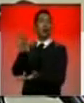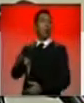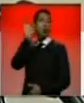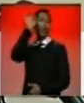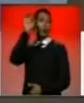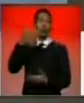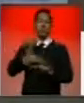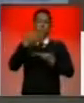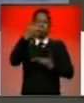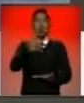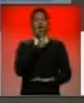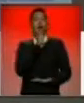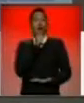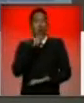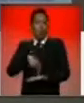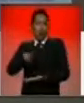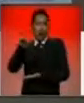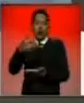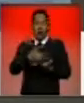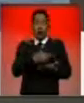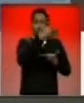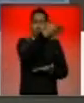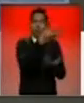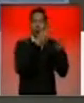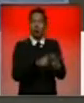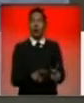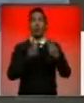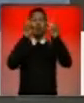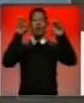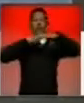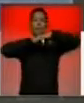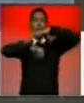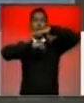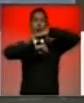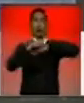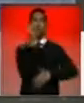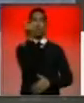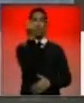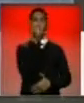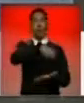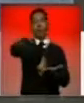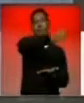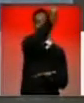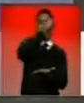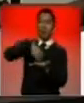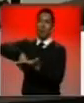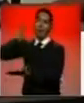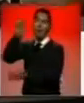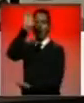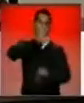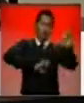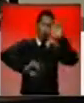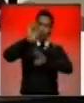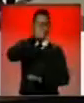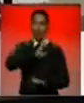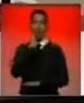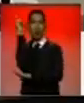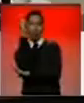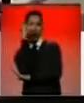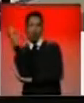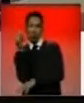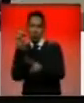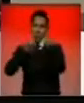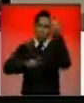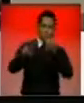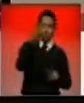potable, además documentos sobre el metro relacionados con los resultados provisionales del examen de ingeniería de la